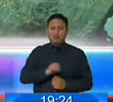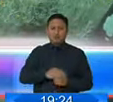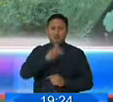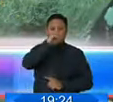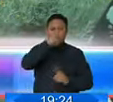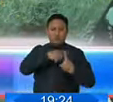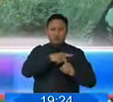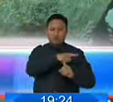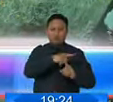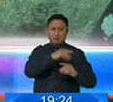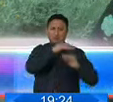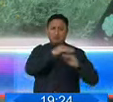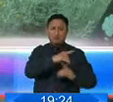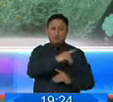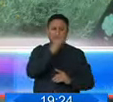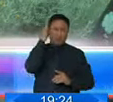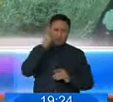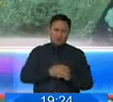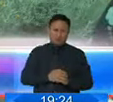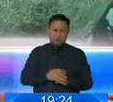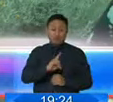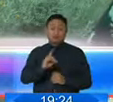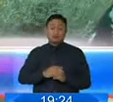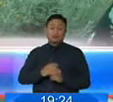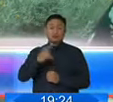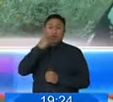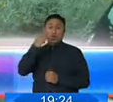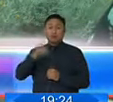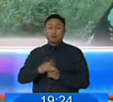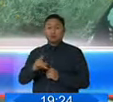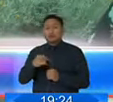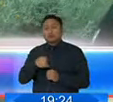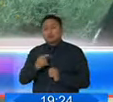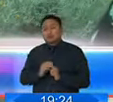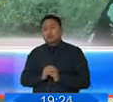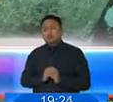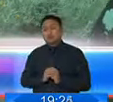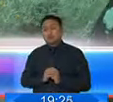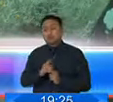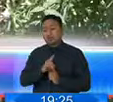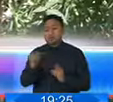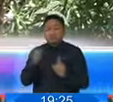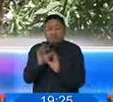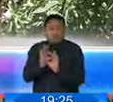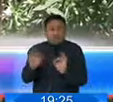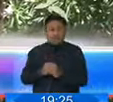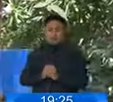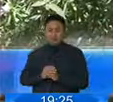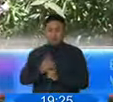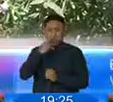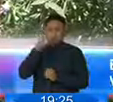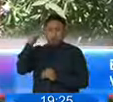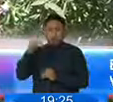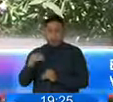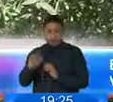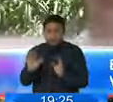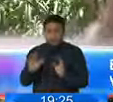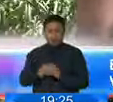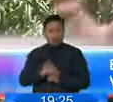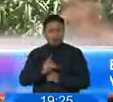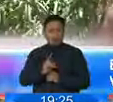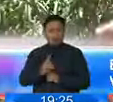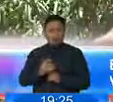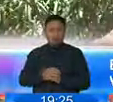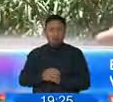asertiva, y no eres menos hombre si eres sensible, ¿sí?, y no eres violento. En este punto existe un consenso.